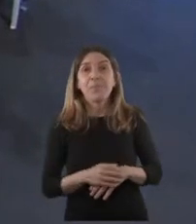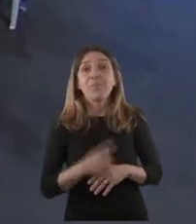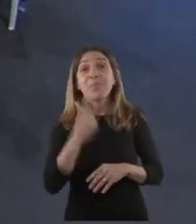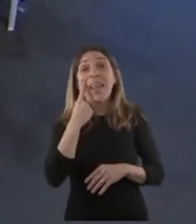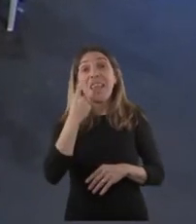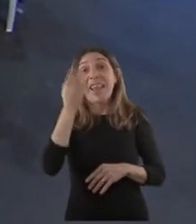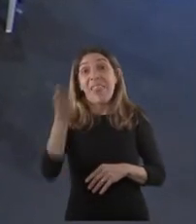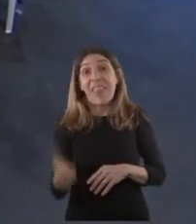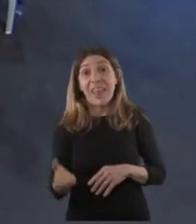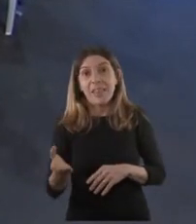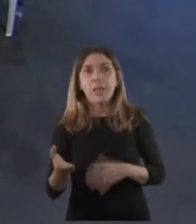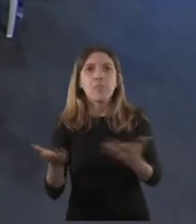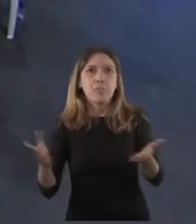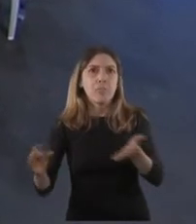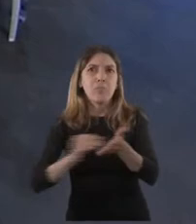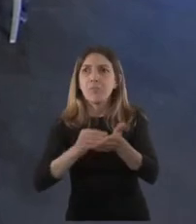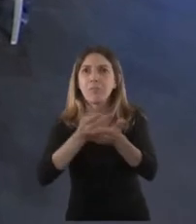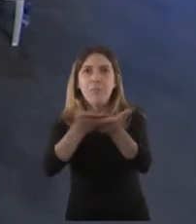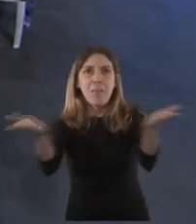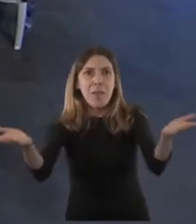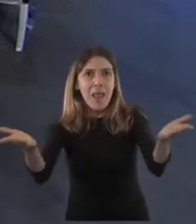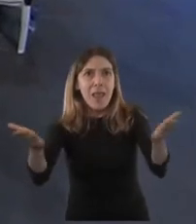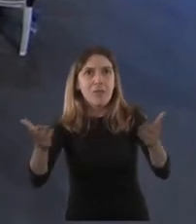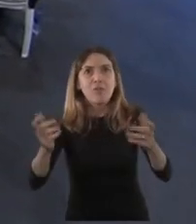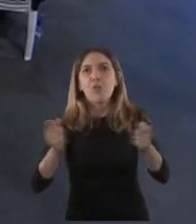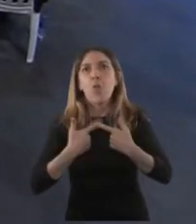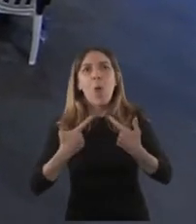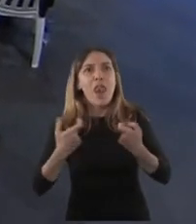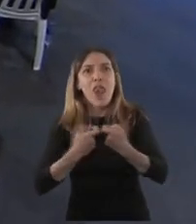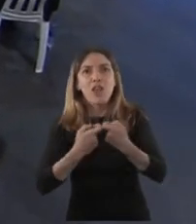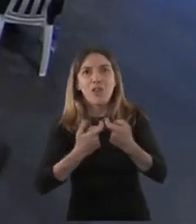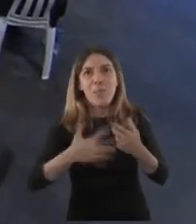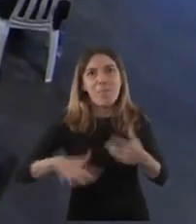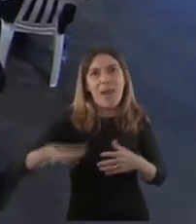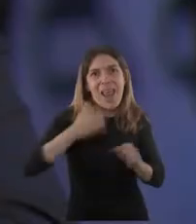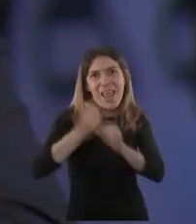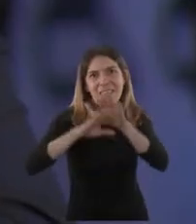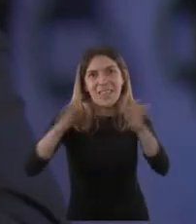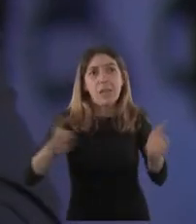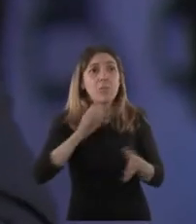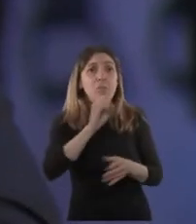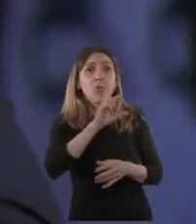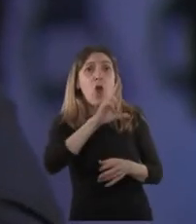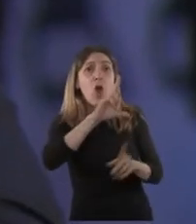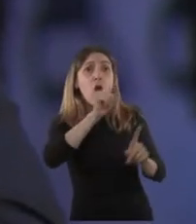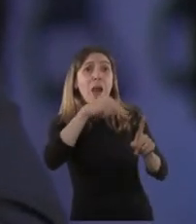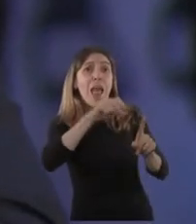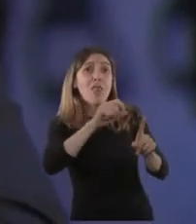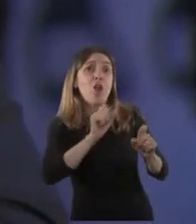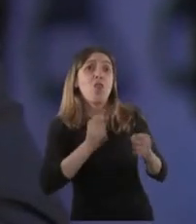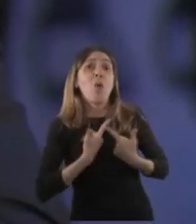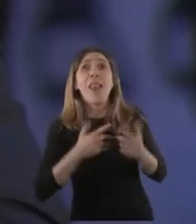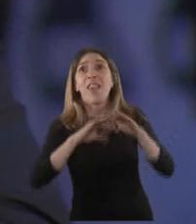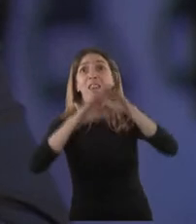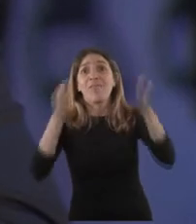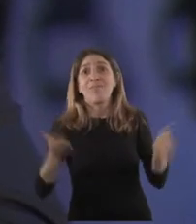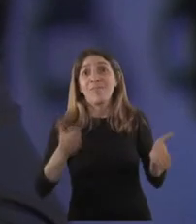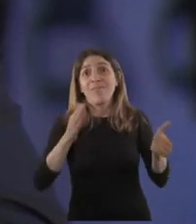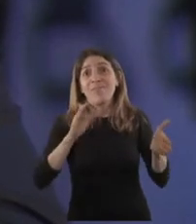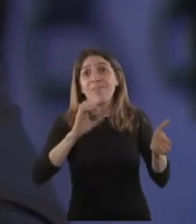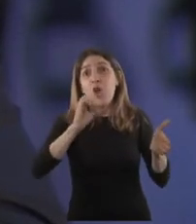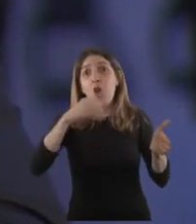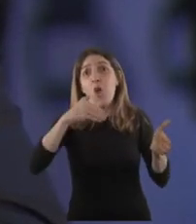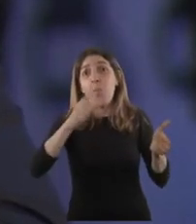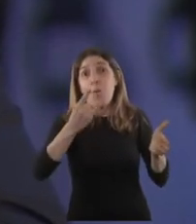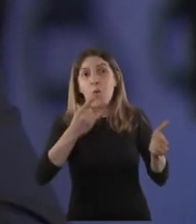señores trabajadores, empresarios, Orlando, dueño de casa, cada uno de